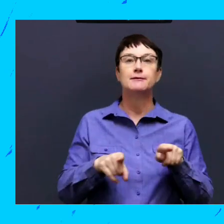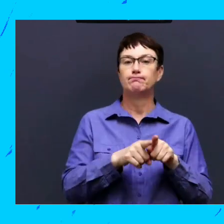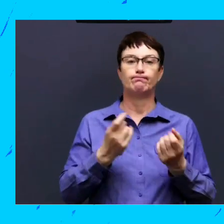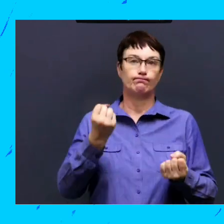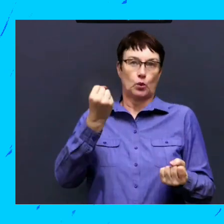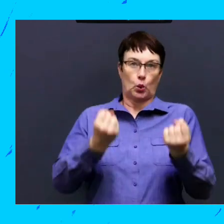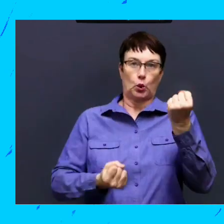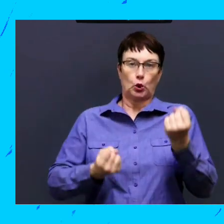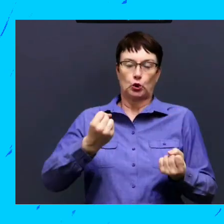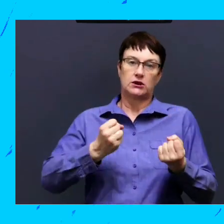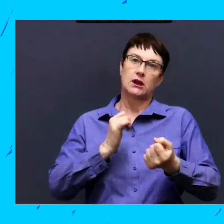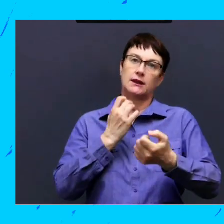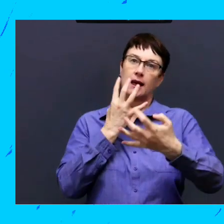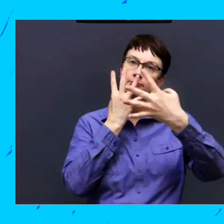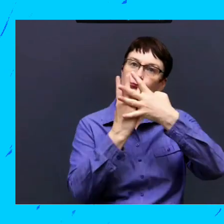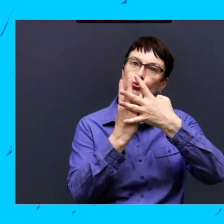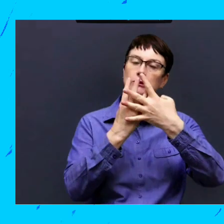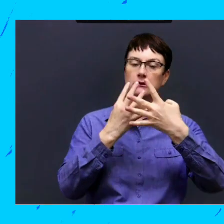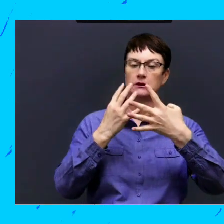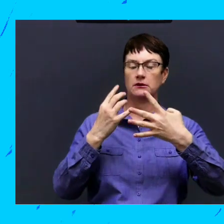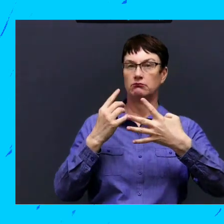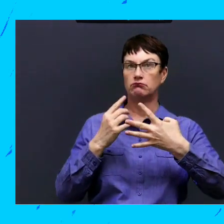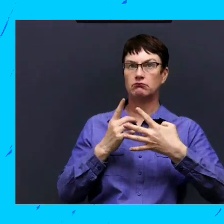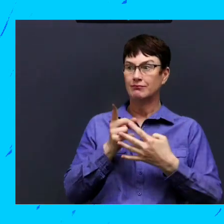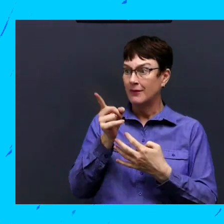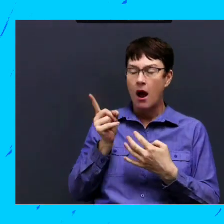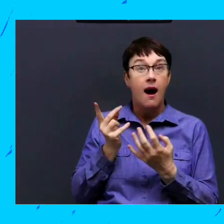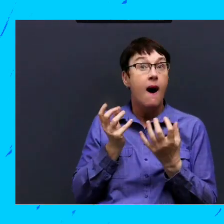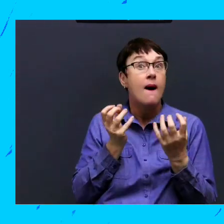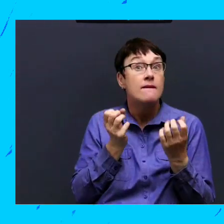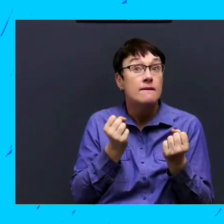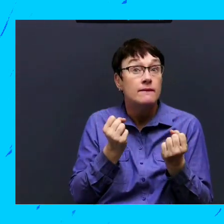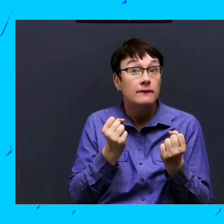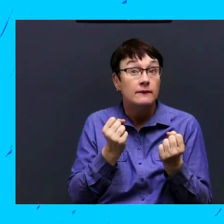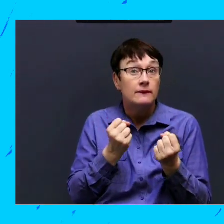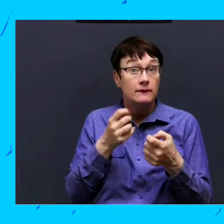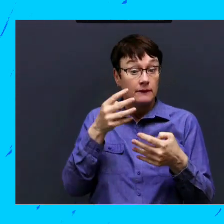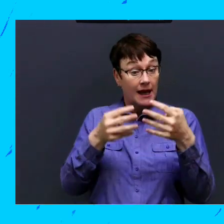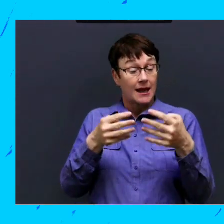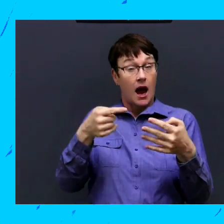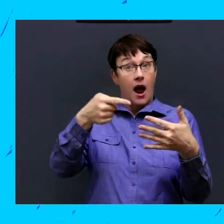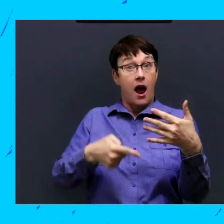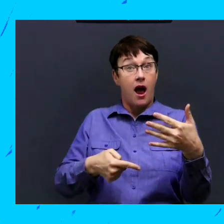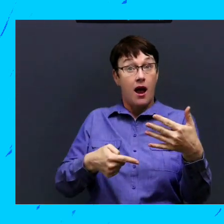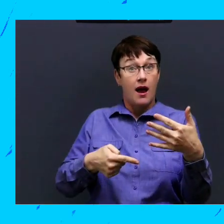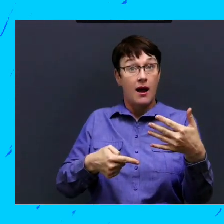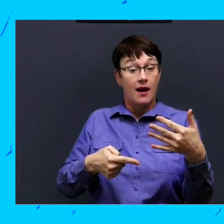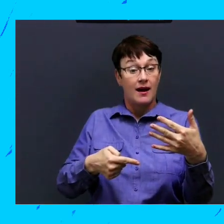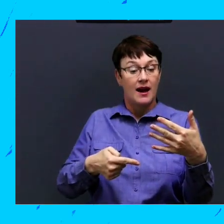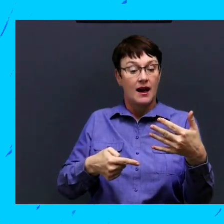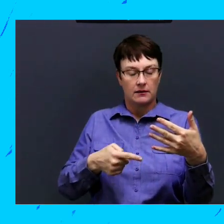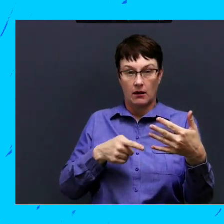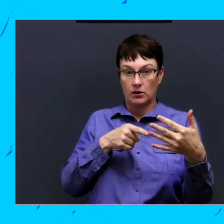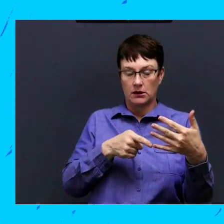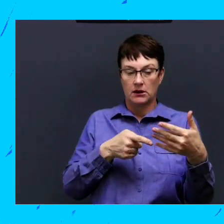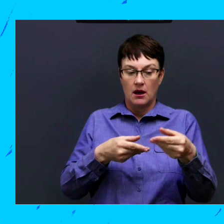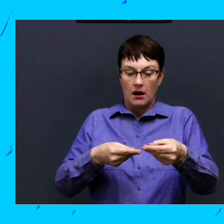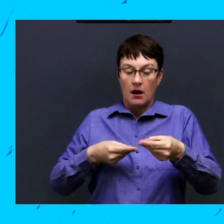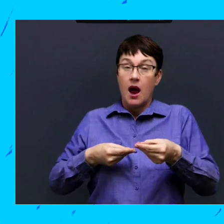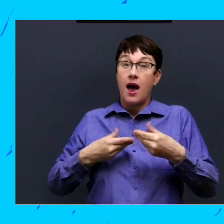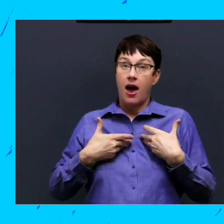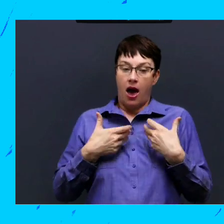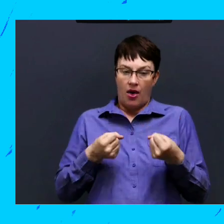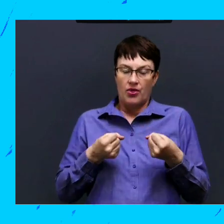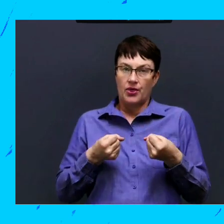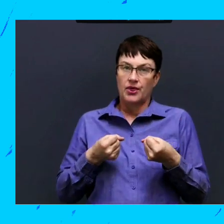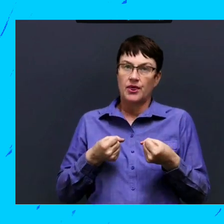de telecomunicaciones tendrán datos muy importantes para que actuemos y que usemos